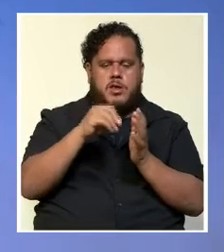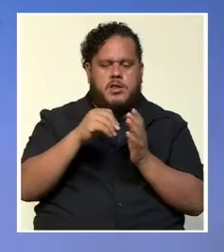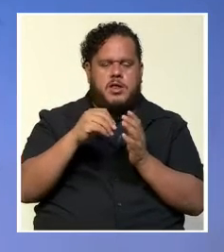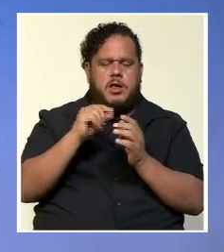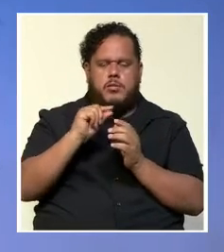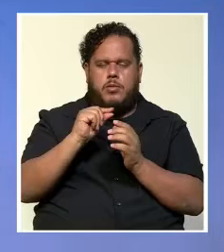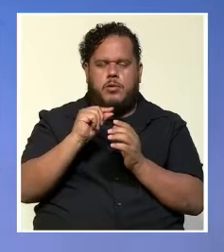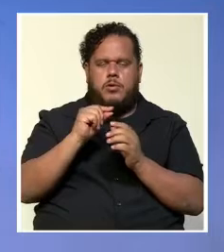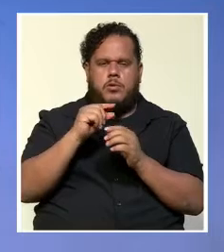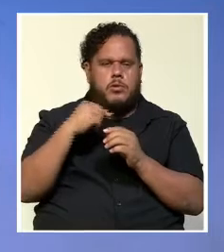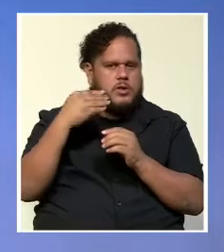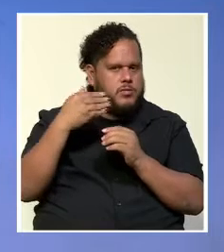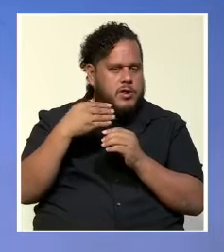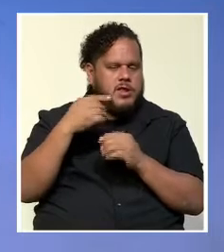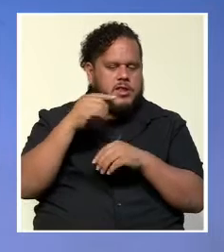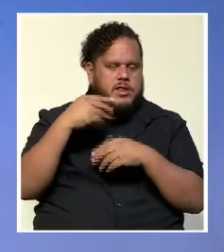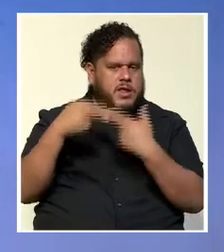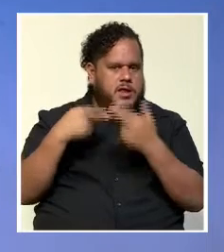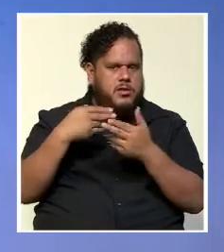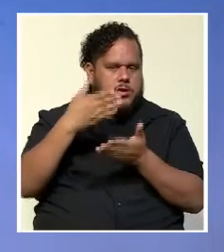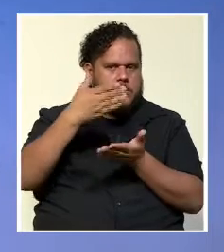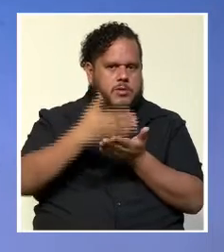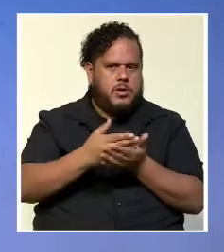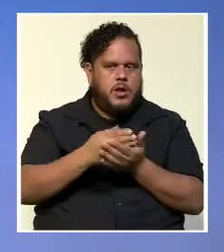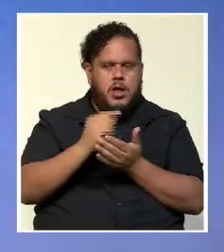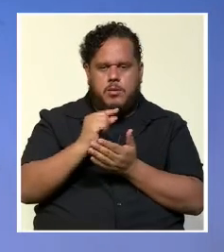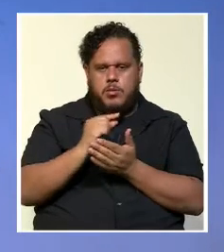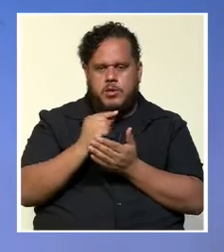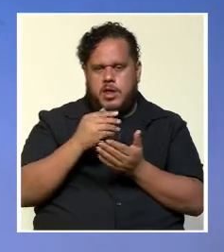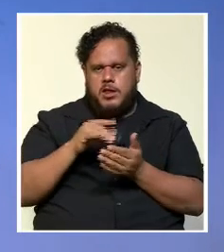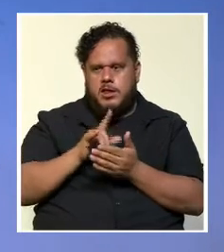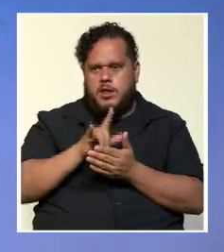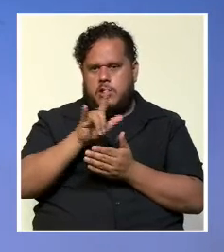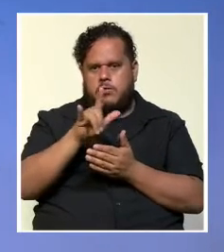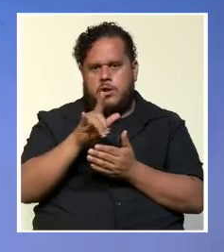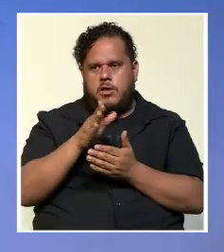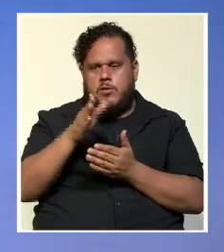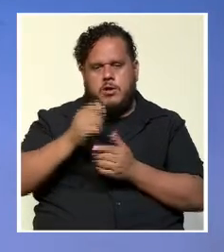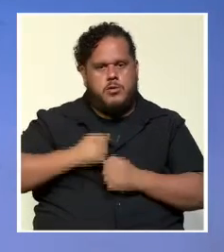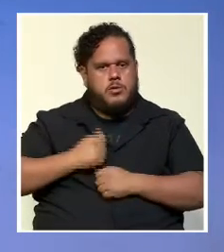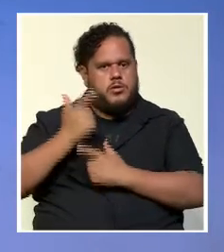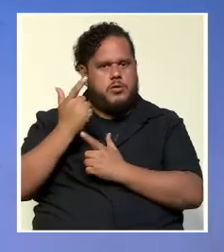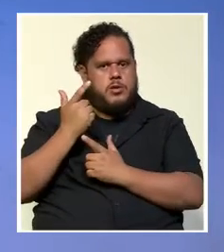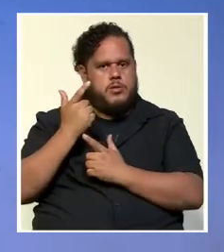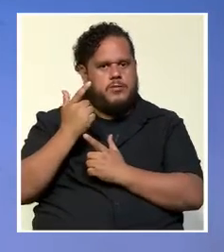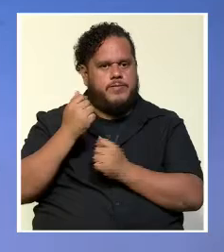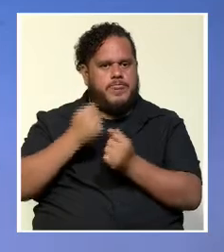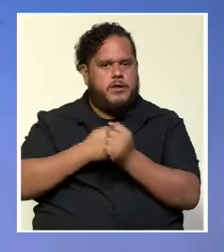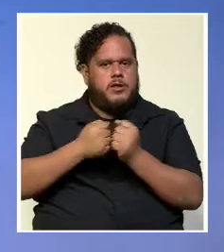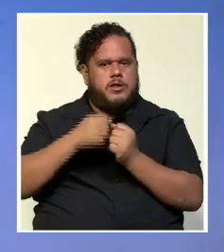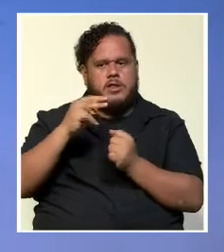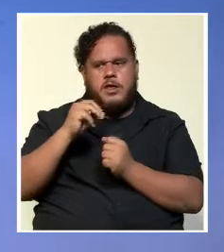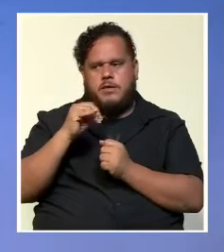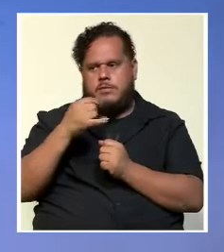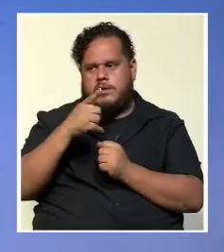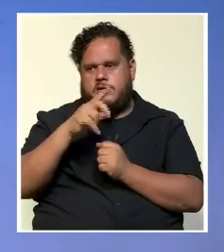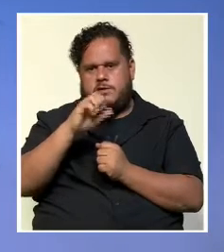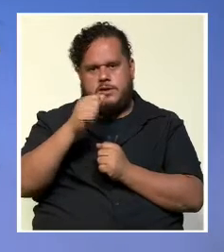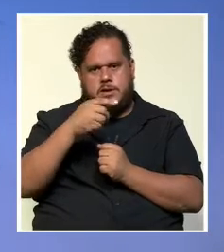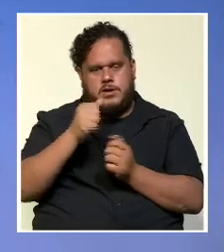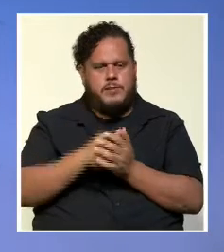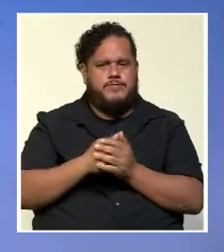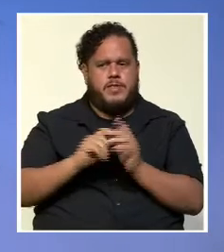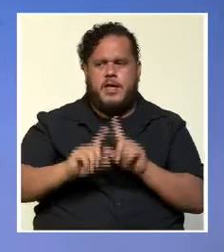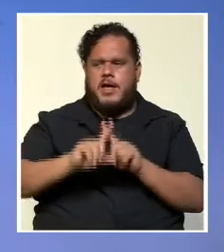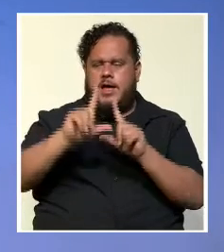de andar, a pocos días de que los buenos muchachos se posaran con sus armas en los salones de Michigan. Aléjate